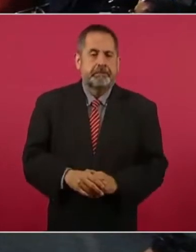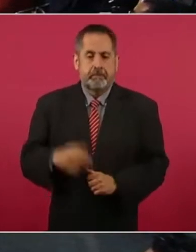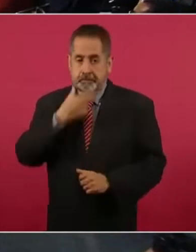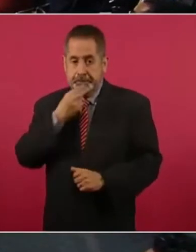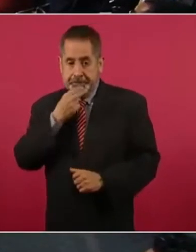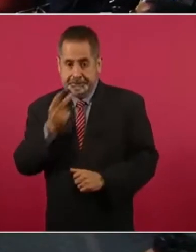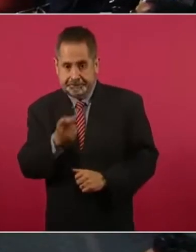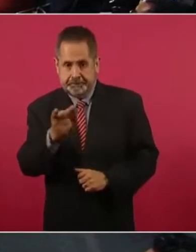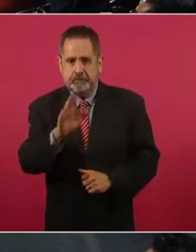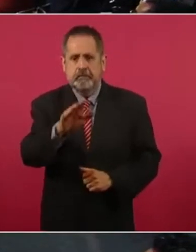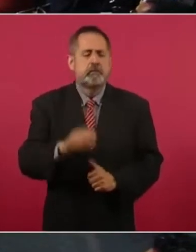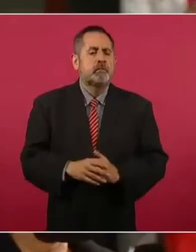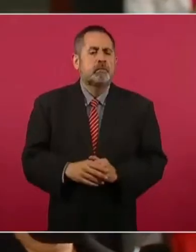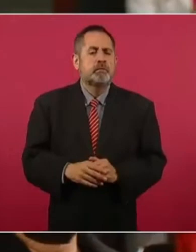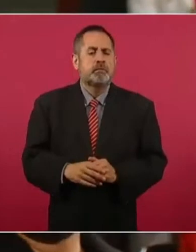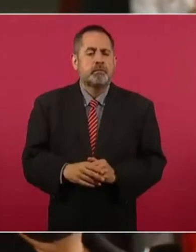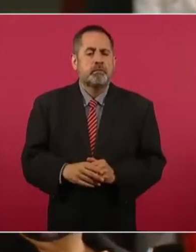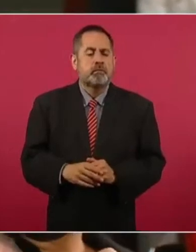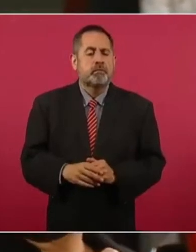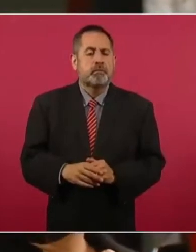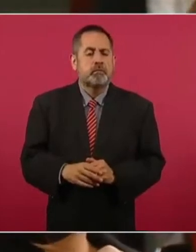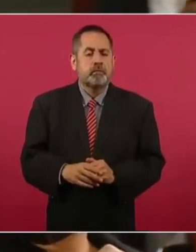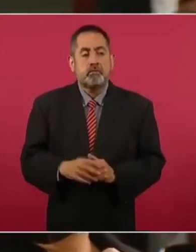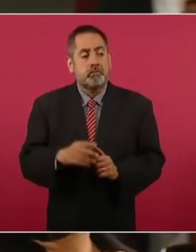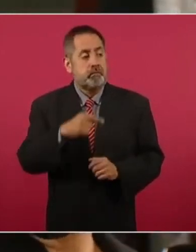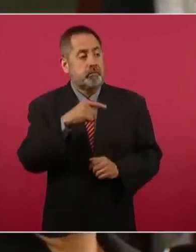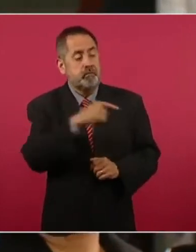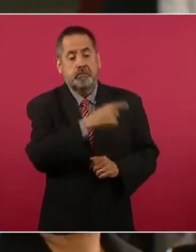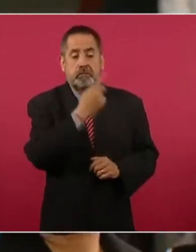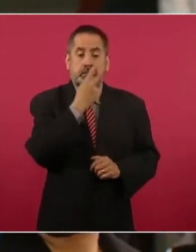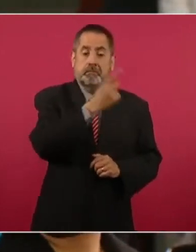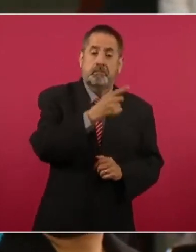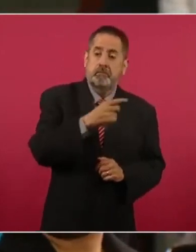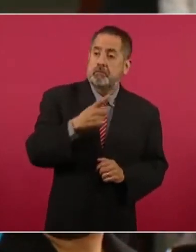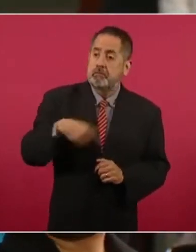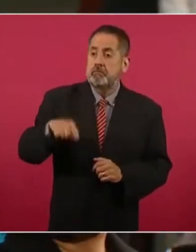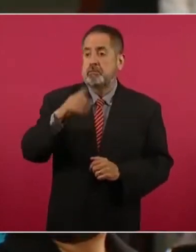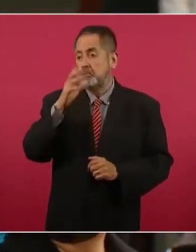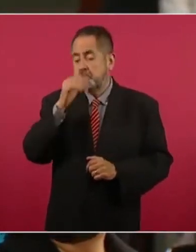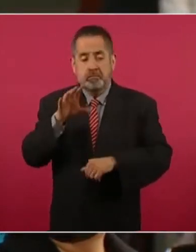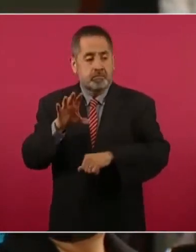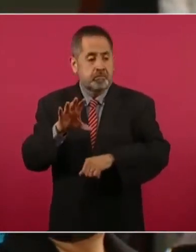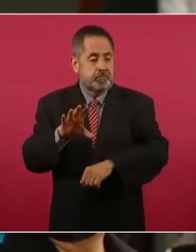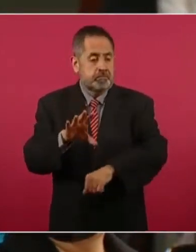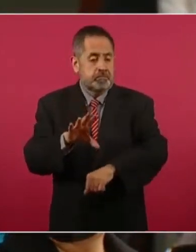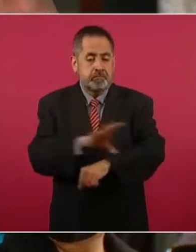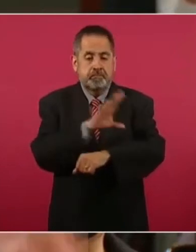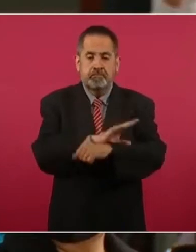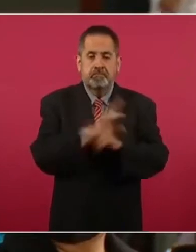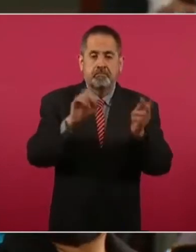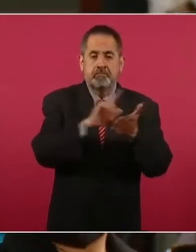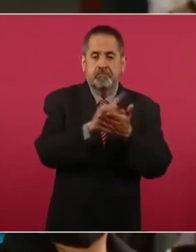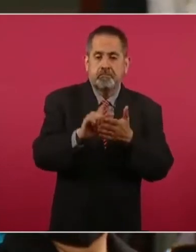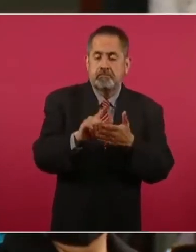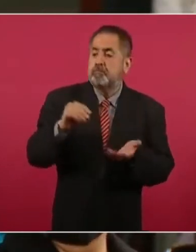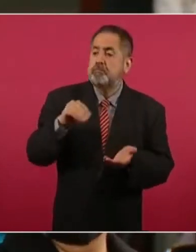diciendo que, pues, que no pueden avanzar en energías limpias los Estados Unidos por culpa de